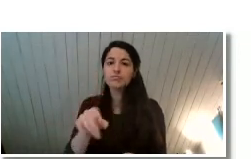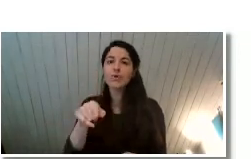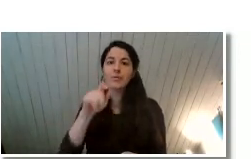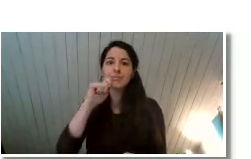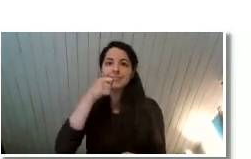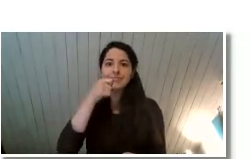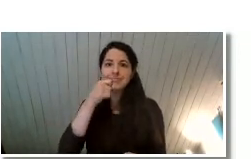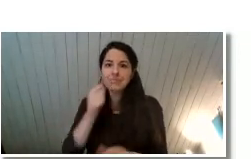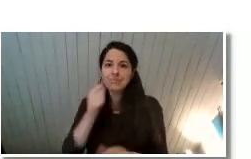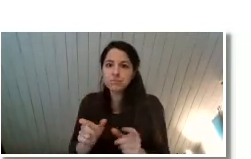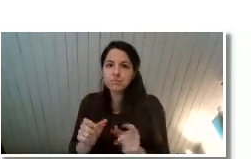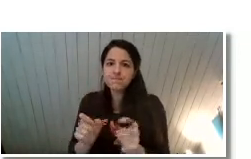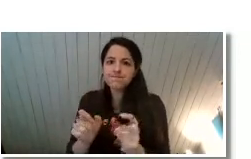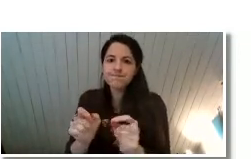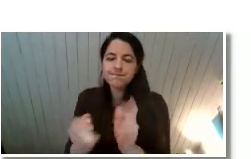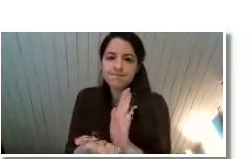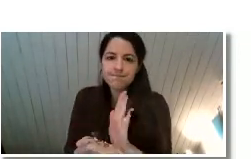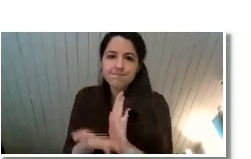malignos.